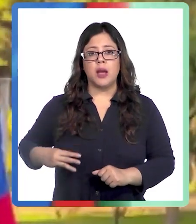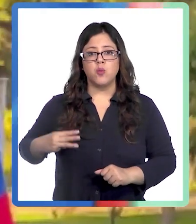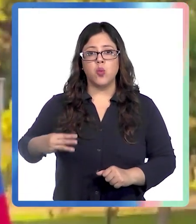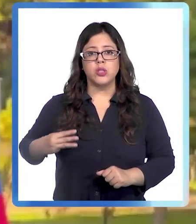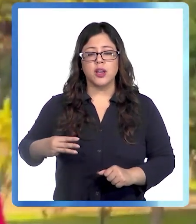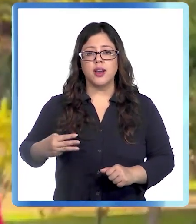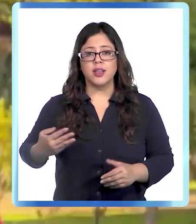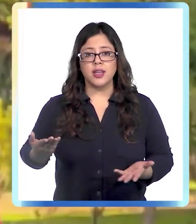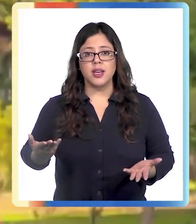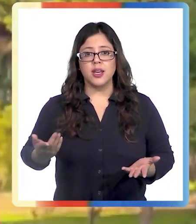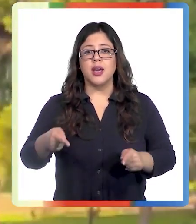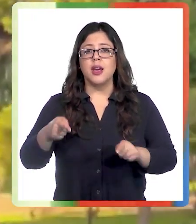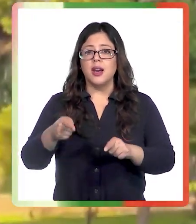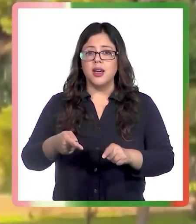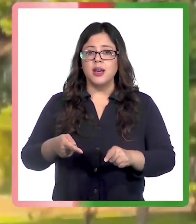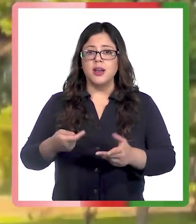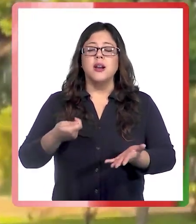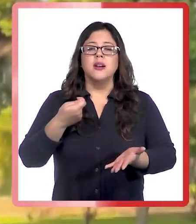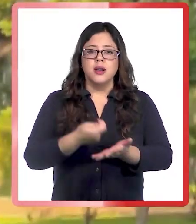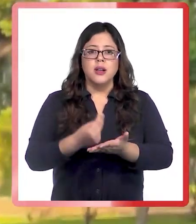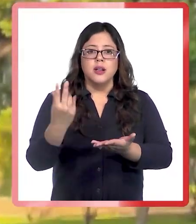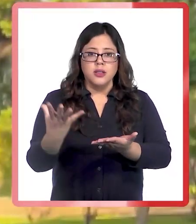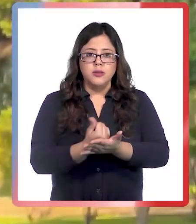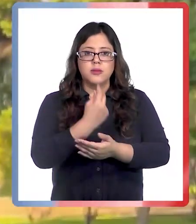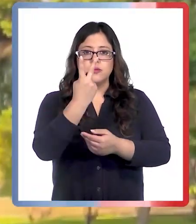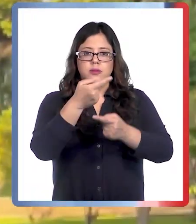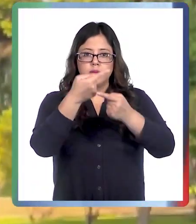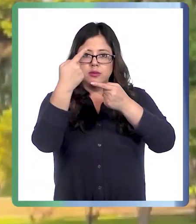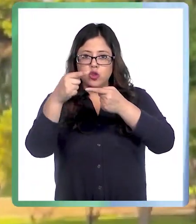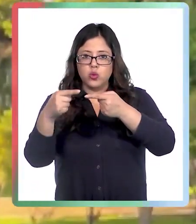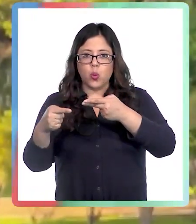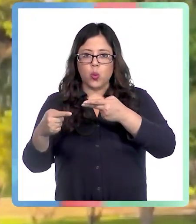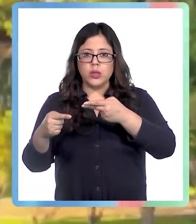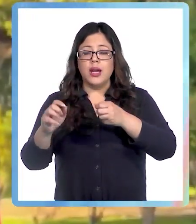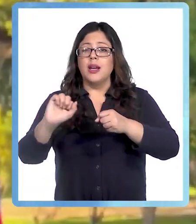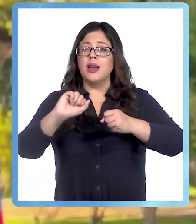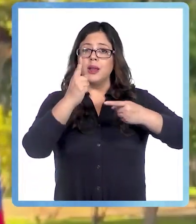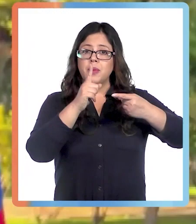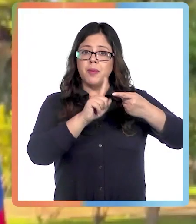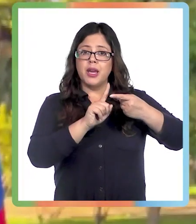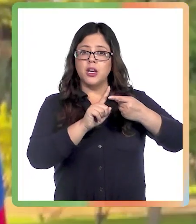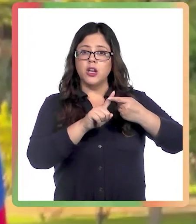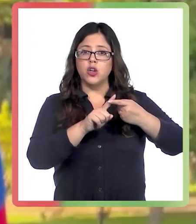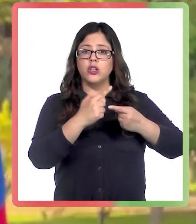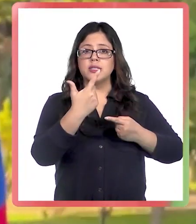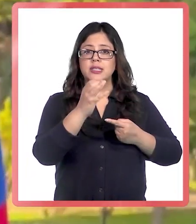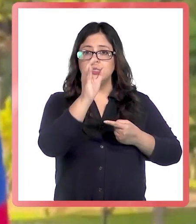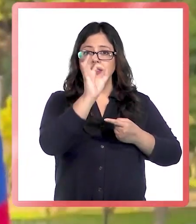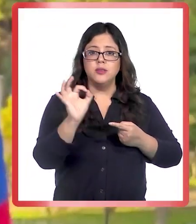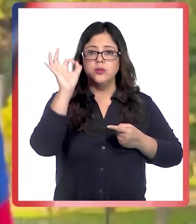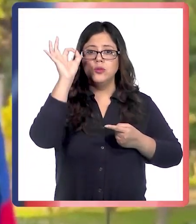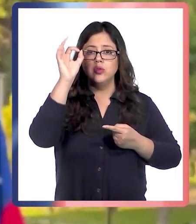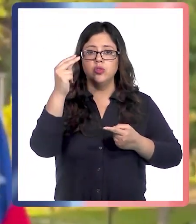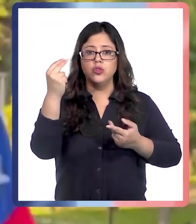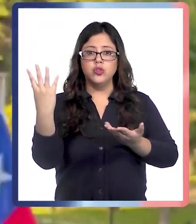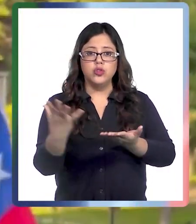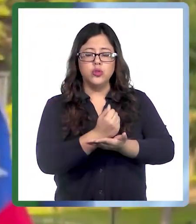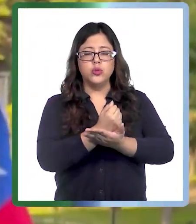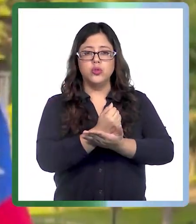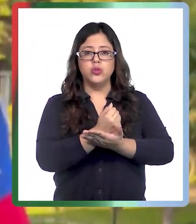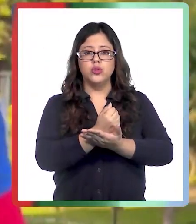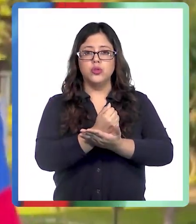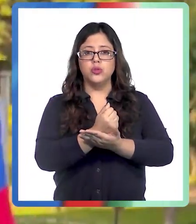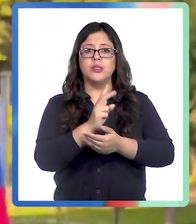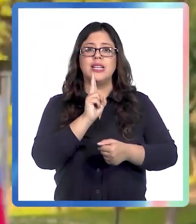vamos a pagar sueldo en dos cuotas. El primero, la primera con un 70% del sueldo este viernes, y